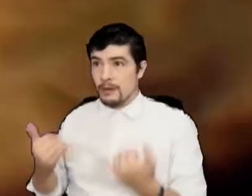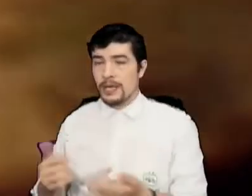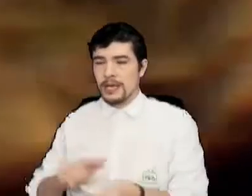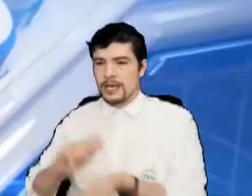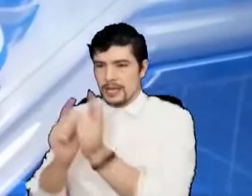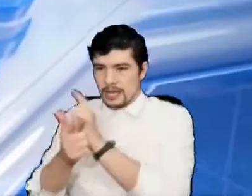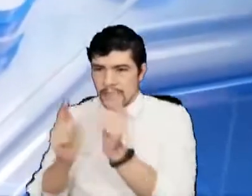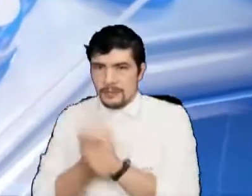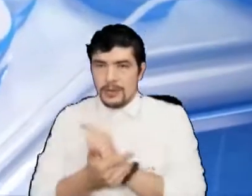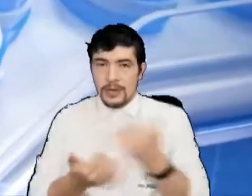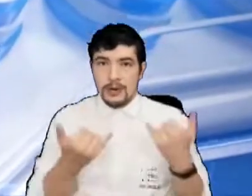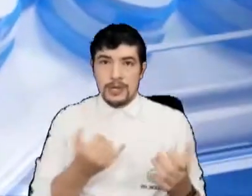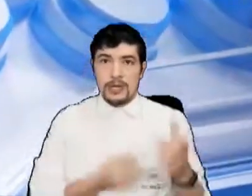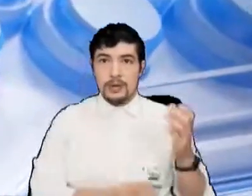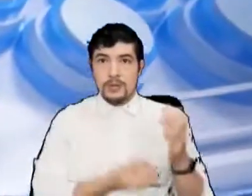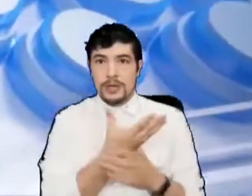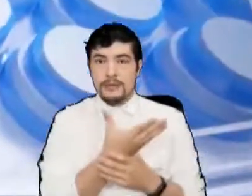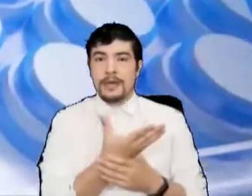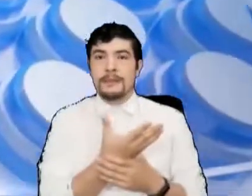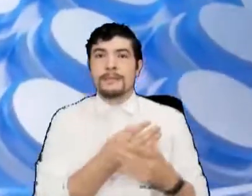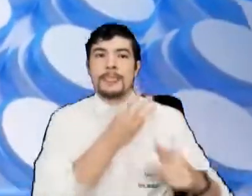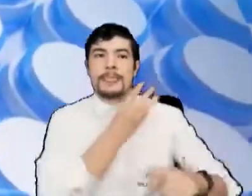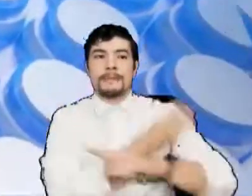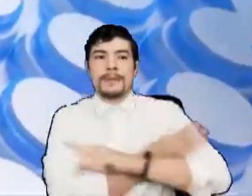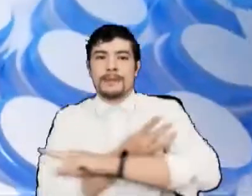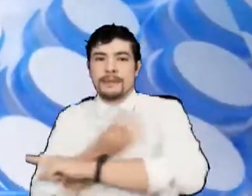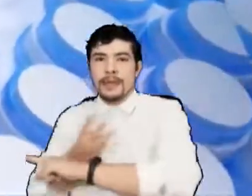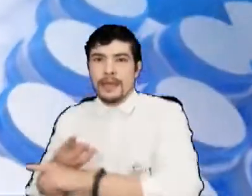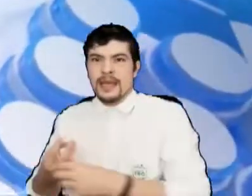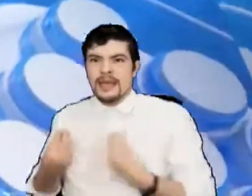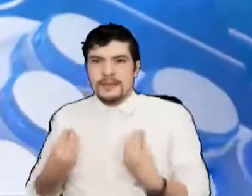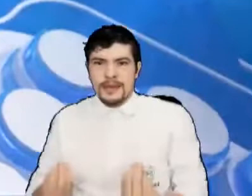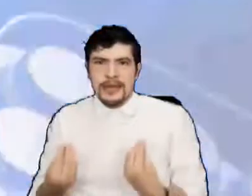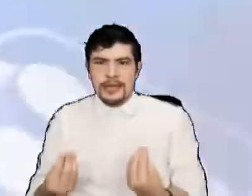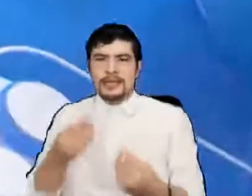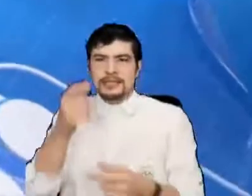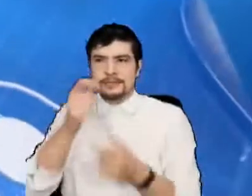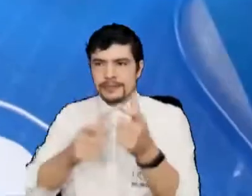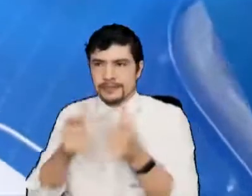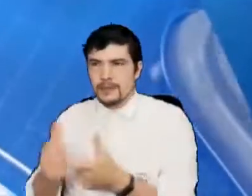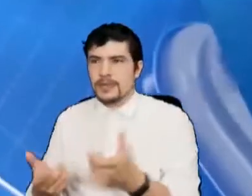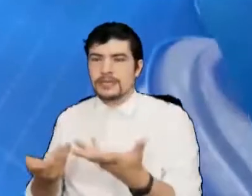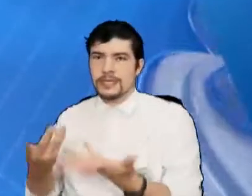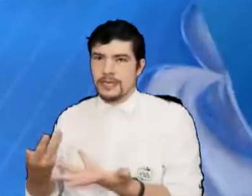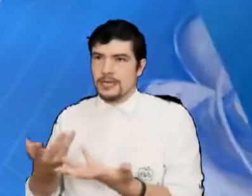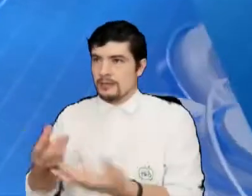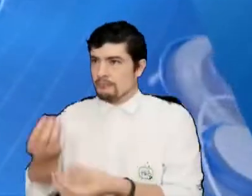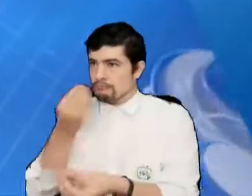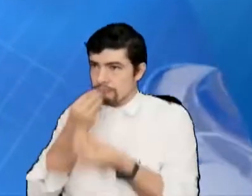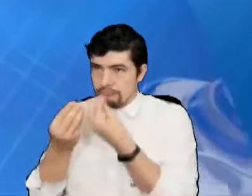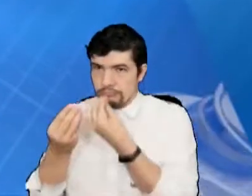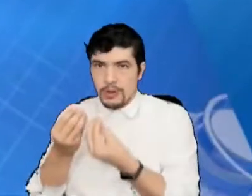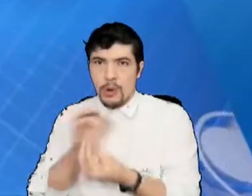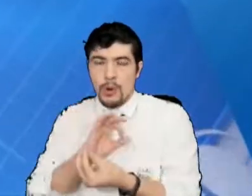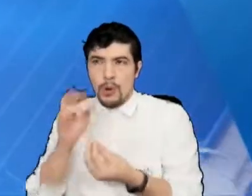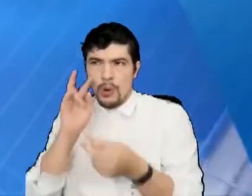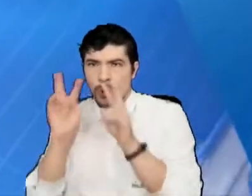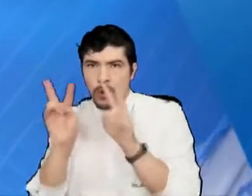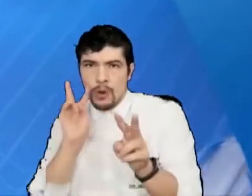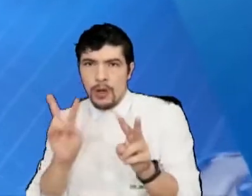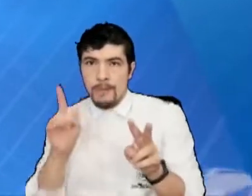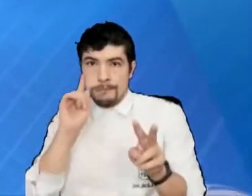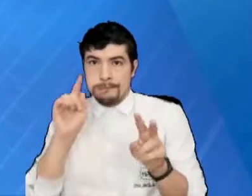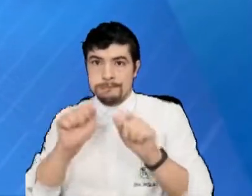páginas para que la gente pruebe nuestros productos desde casa. Al ingresar a la página de inicio se van a encontrar con